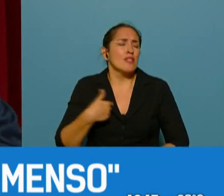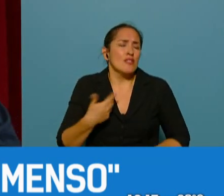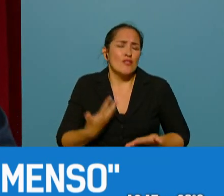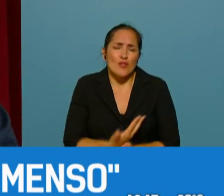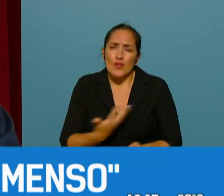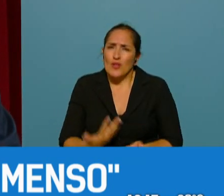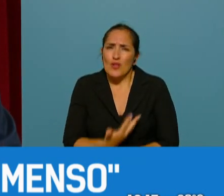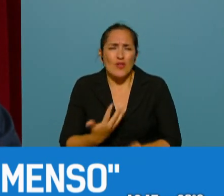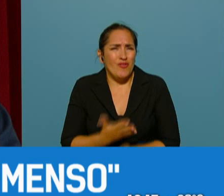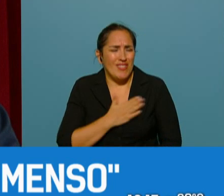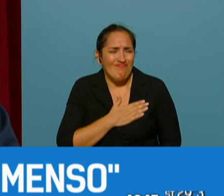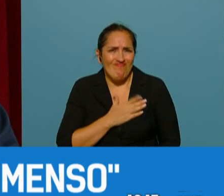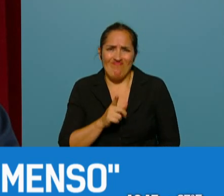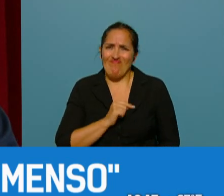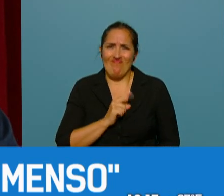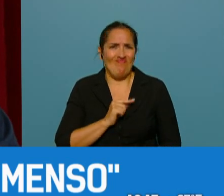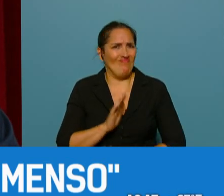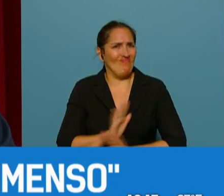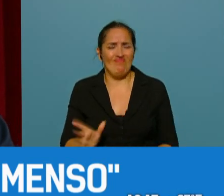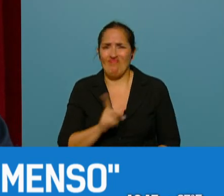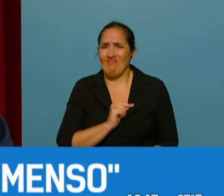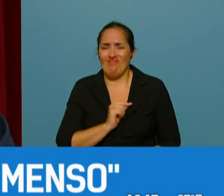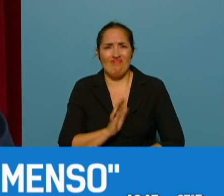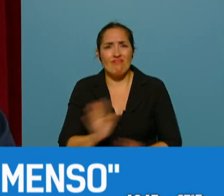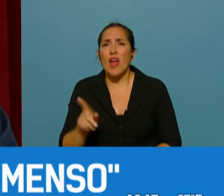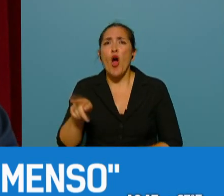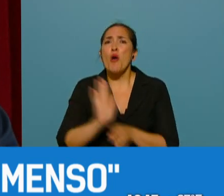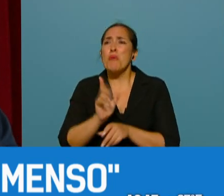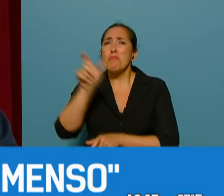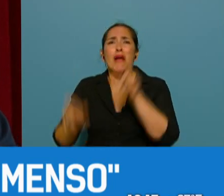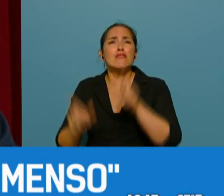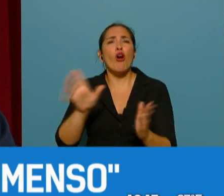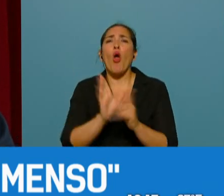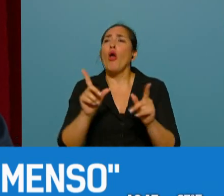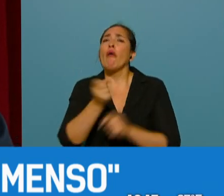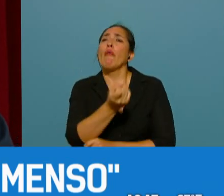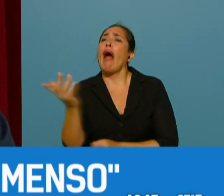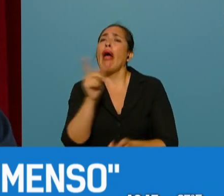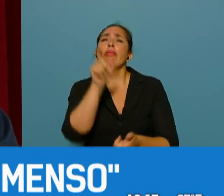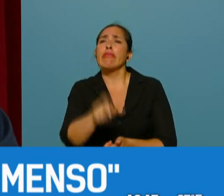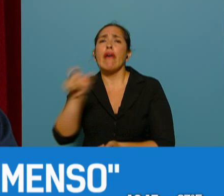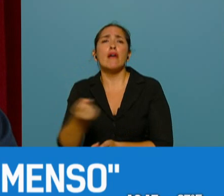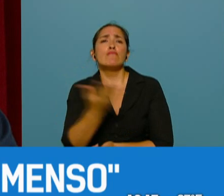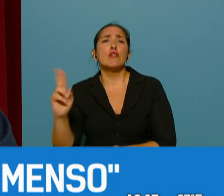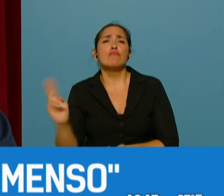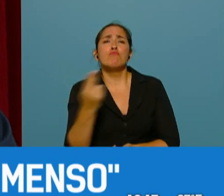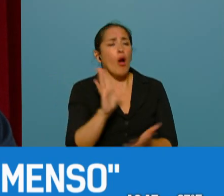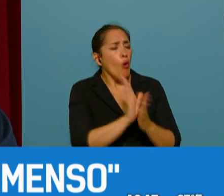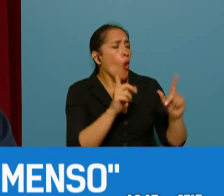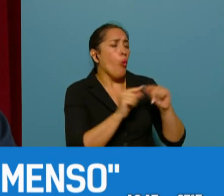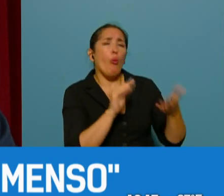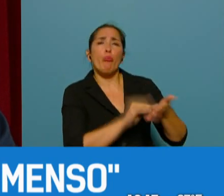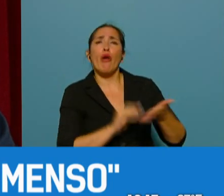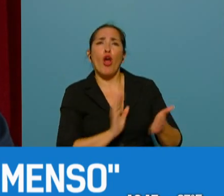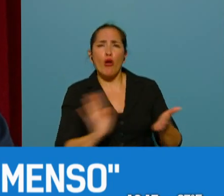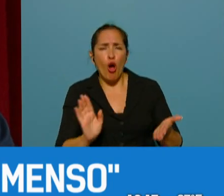quienes perdieron la vida en la pandemia nunca fueron números o estadísticas. Siempre fueron seres humanos, con historias